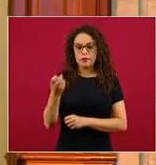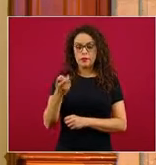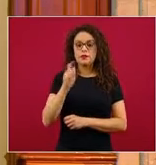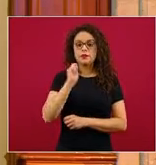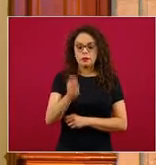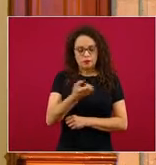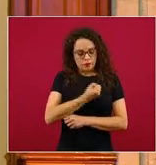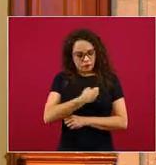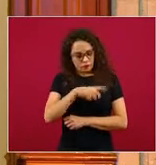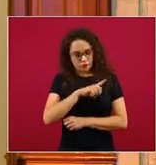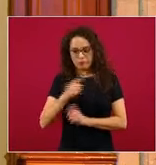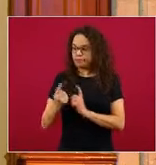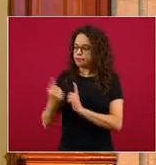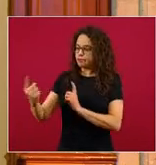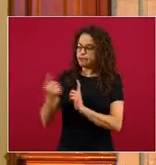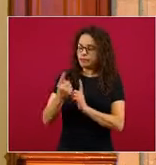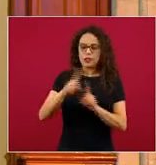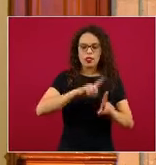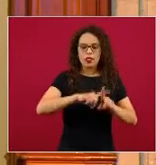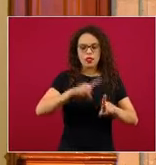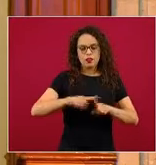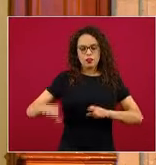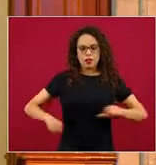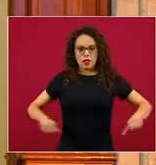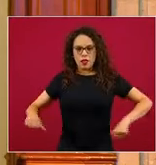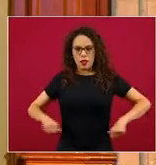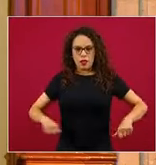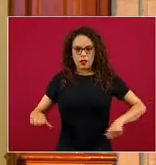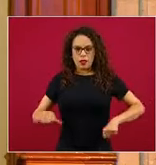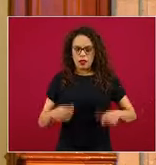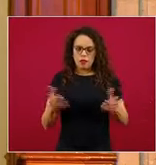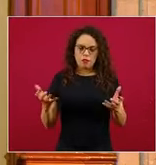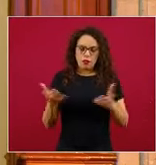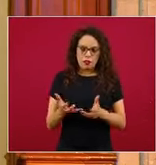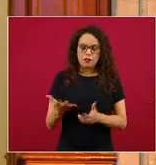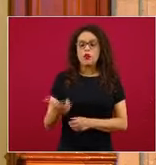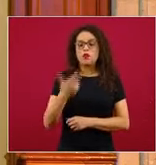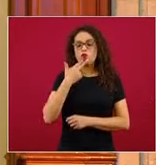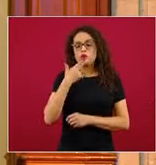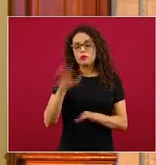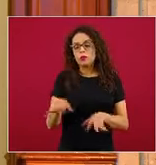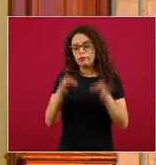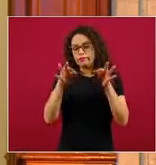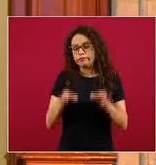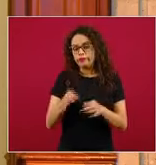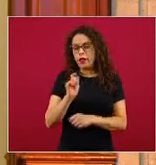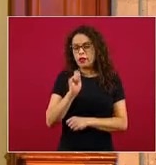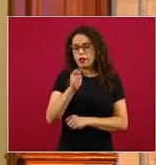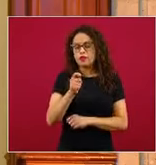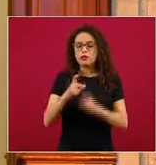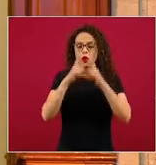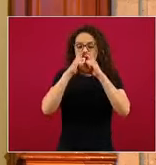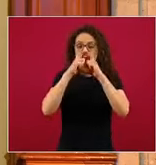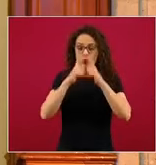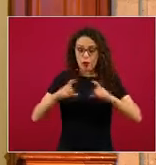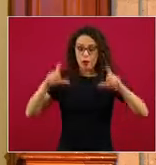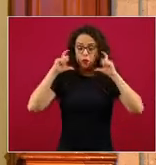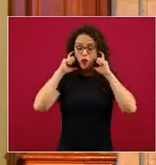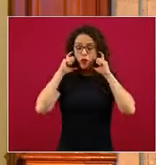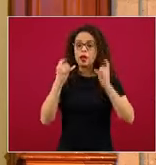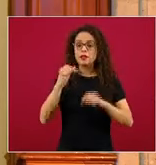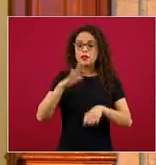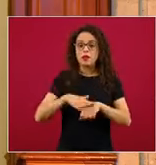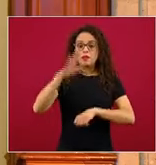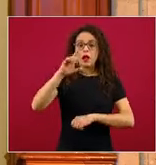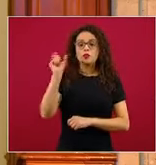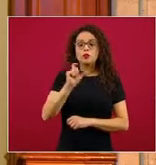la sana distancia en todas las actividades que llevemos a cabo, el uso adecuado del cubrebocas, sobre todo cuando esta sana